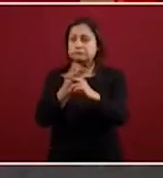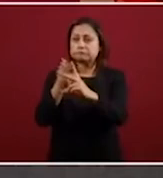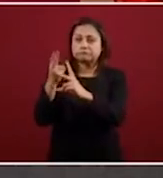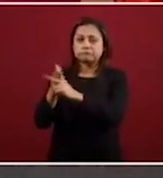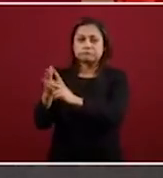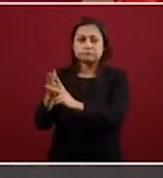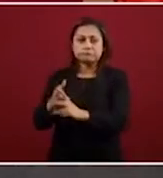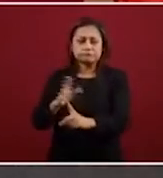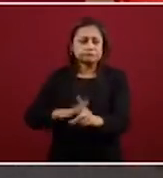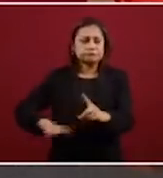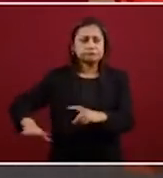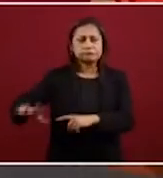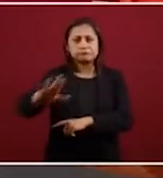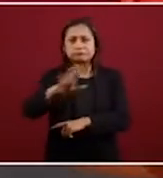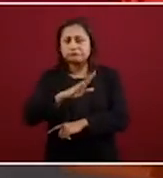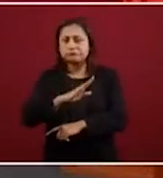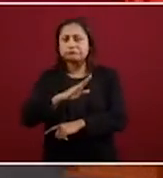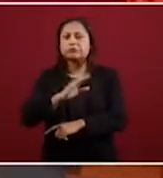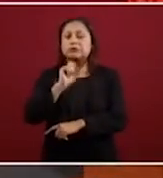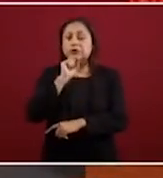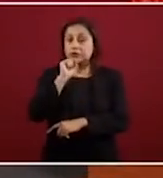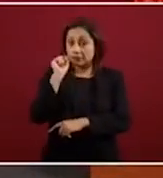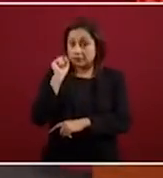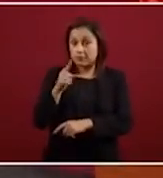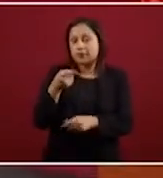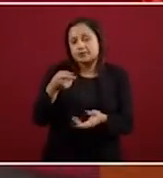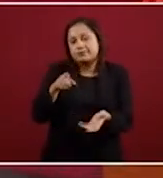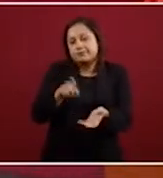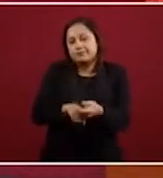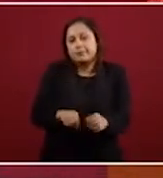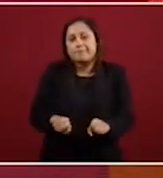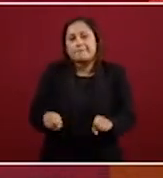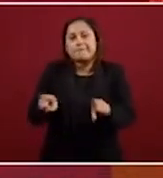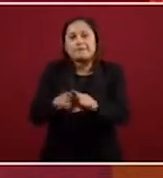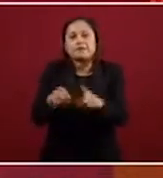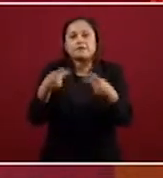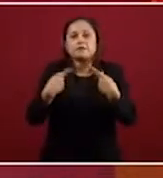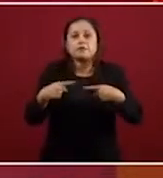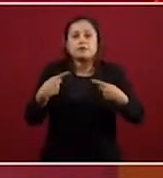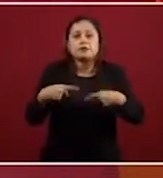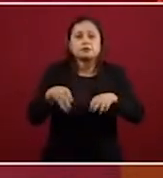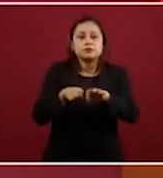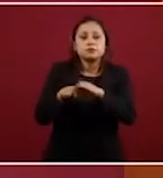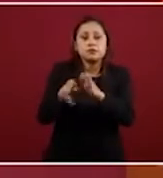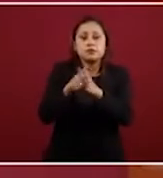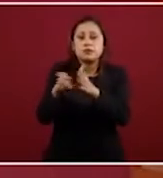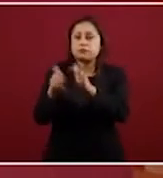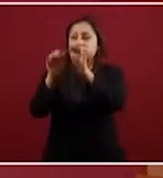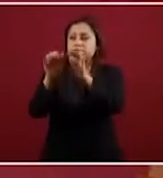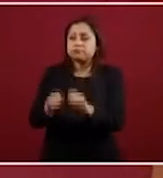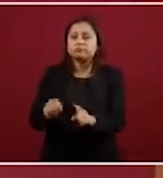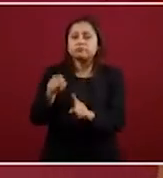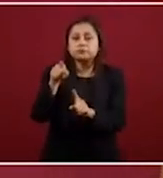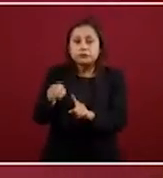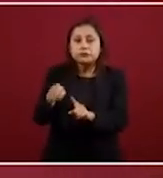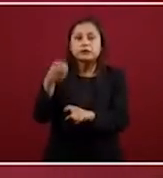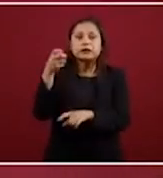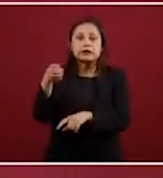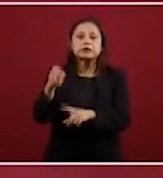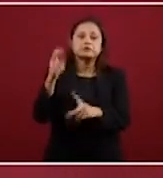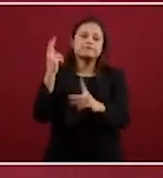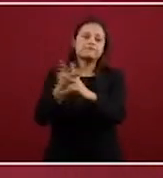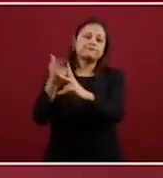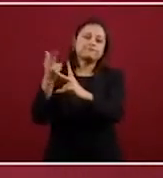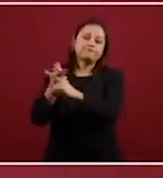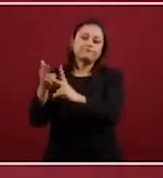también los asesinatos de periodistas muy lamentables que